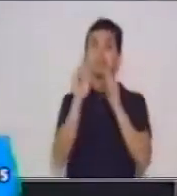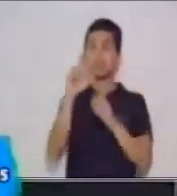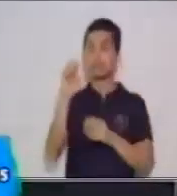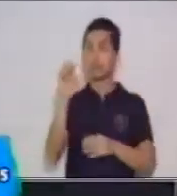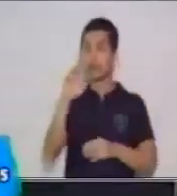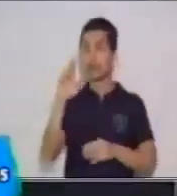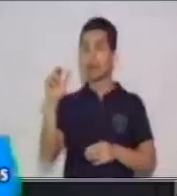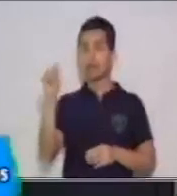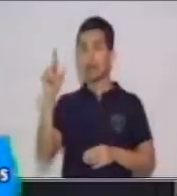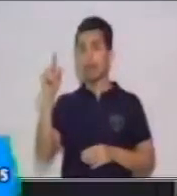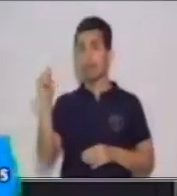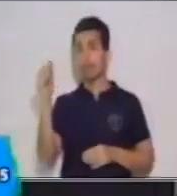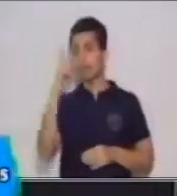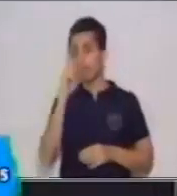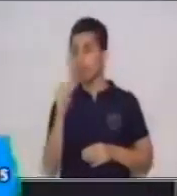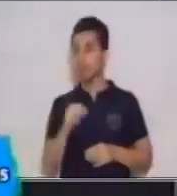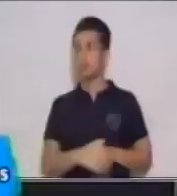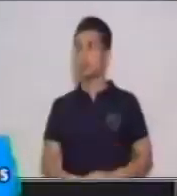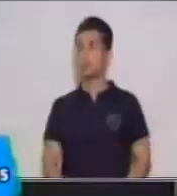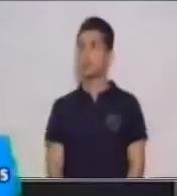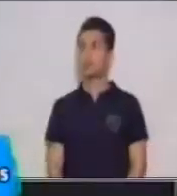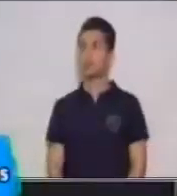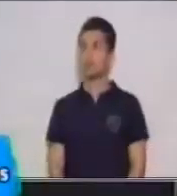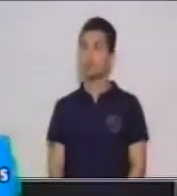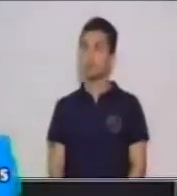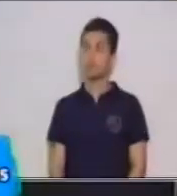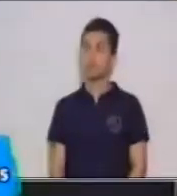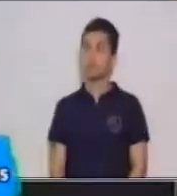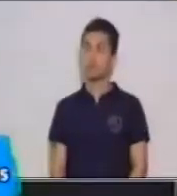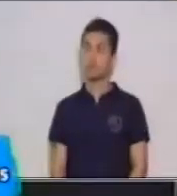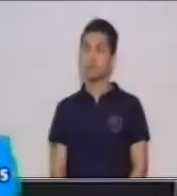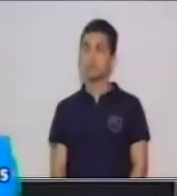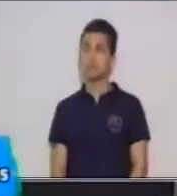pero nosotros las vamos a llamar cerradas, ¿sí?